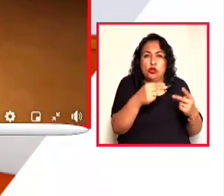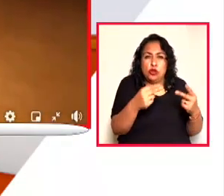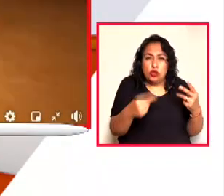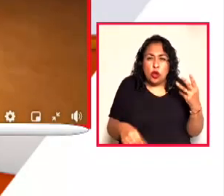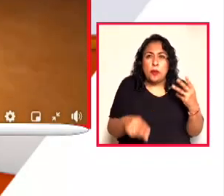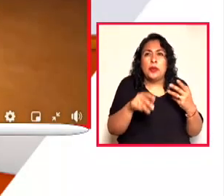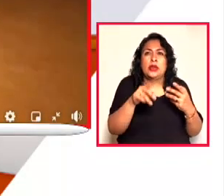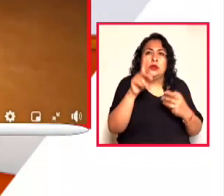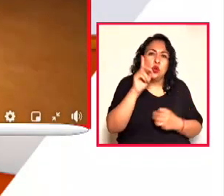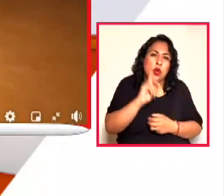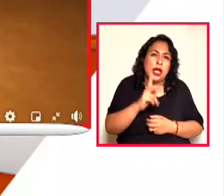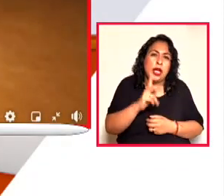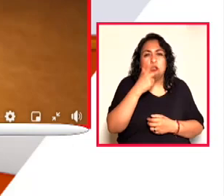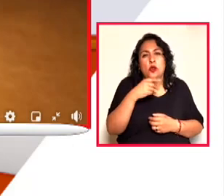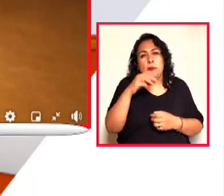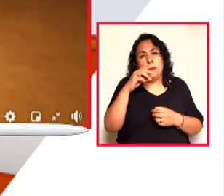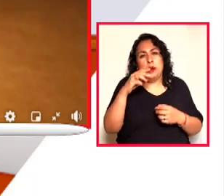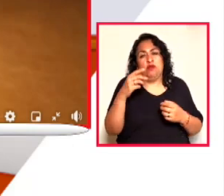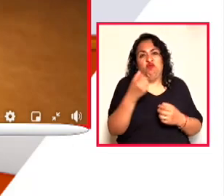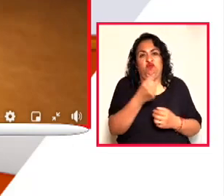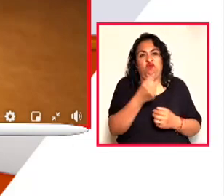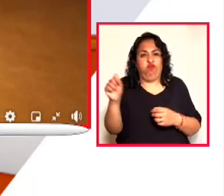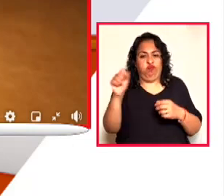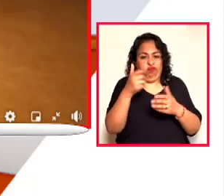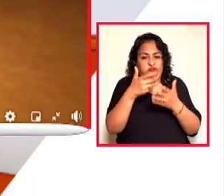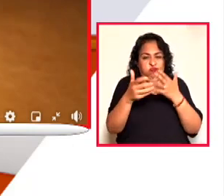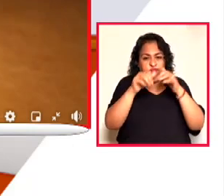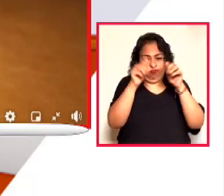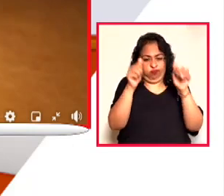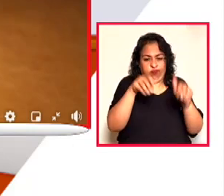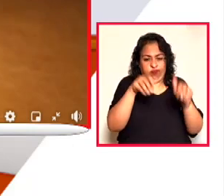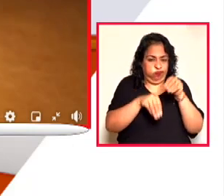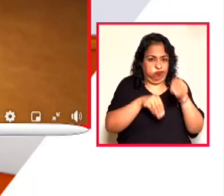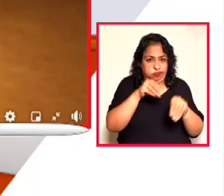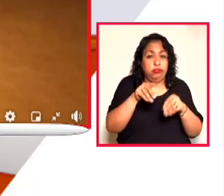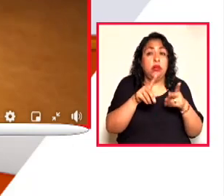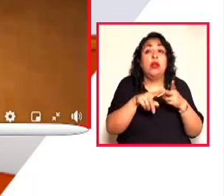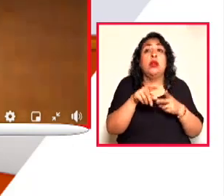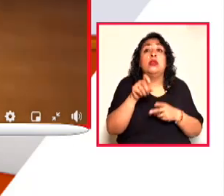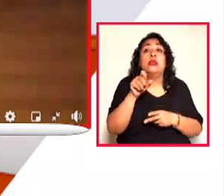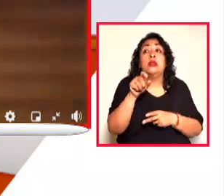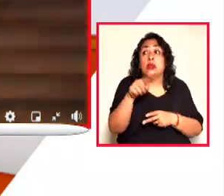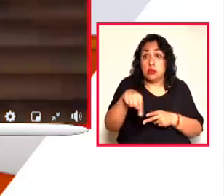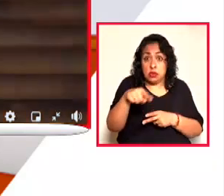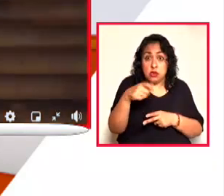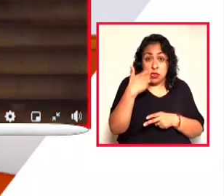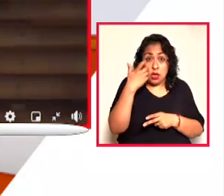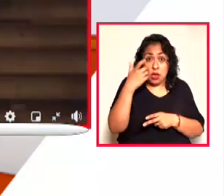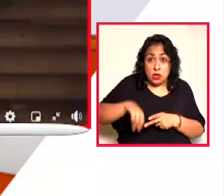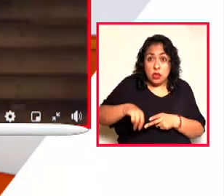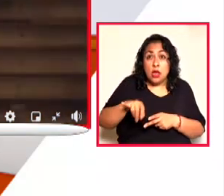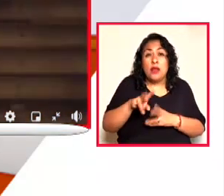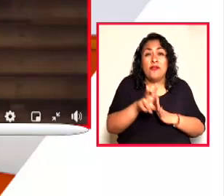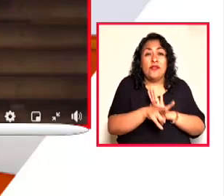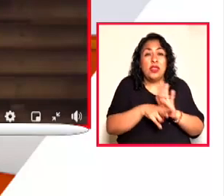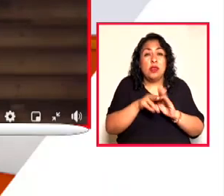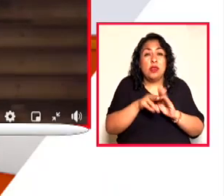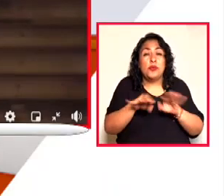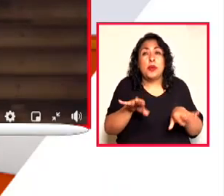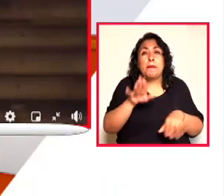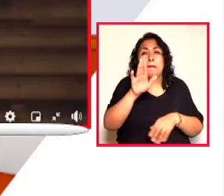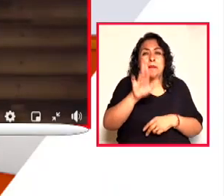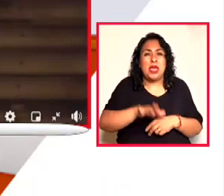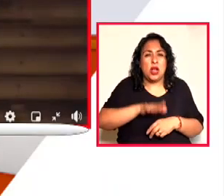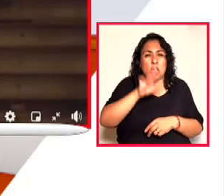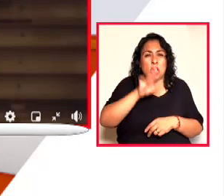los maestros artesanos que han creado esas piezas. Quienes estén interesados, las cápsulas se publican todos los miércoles